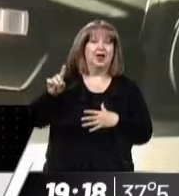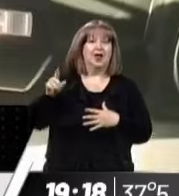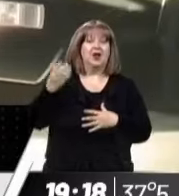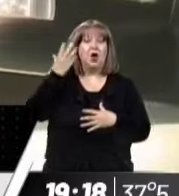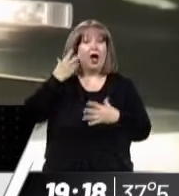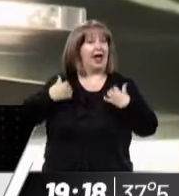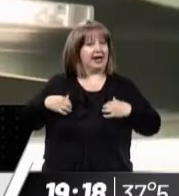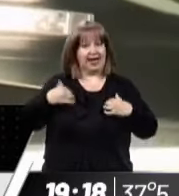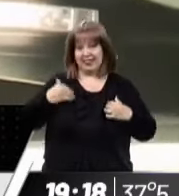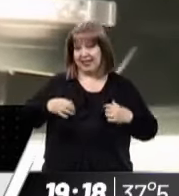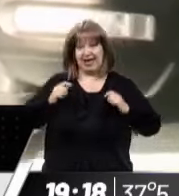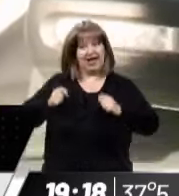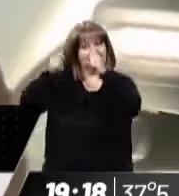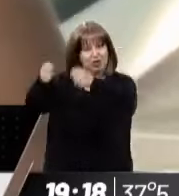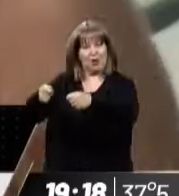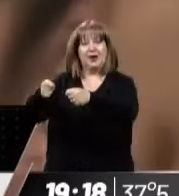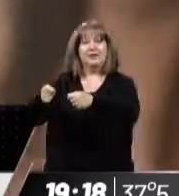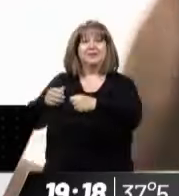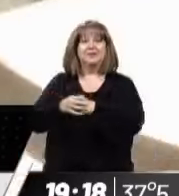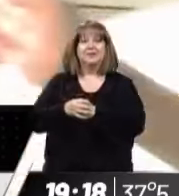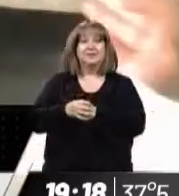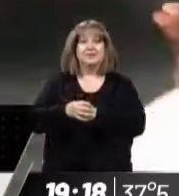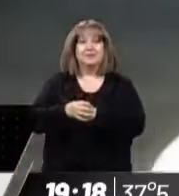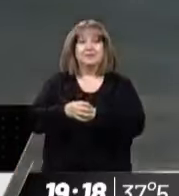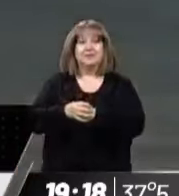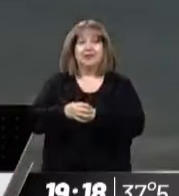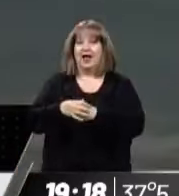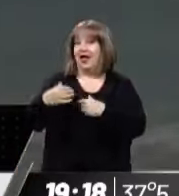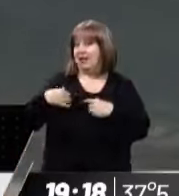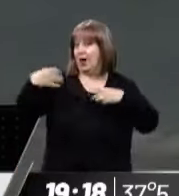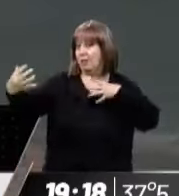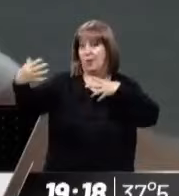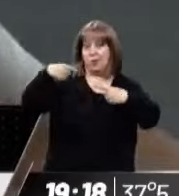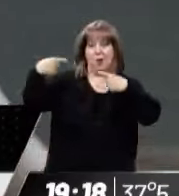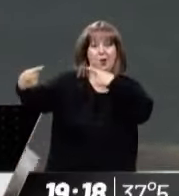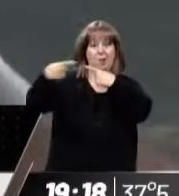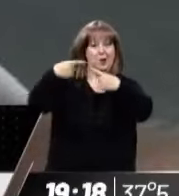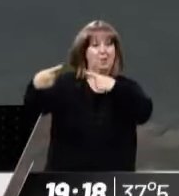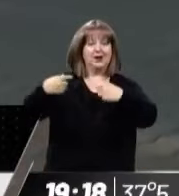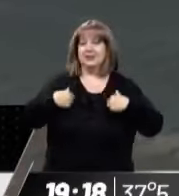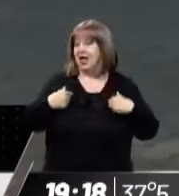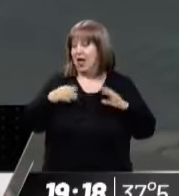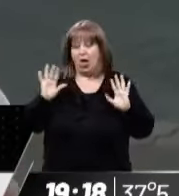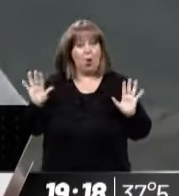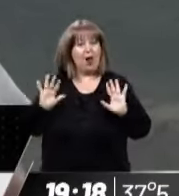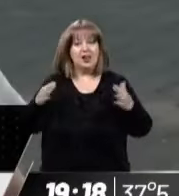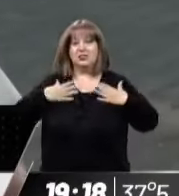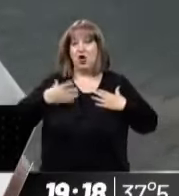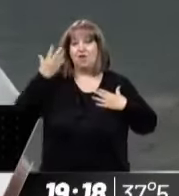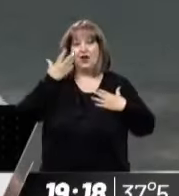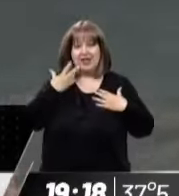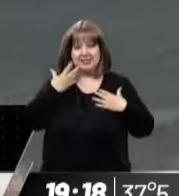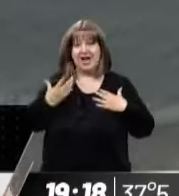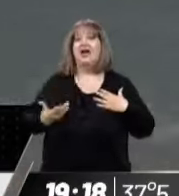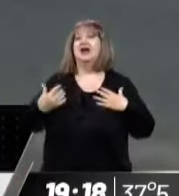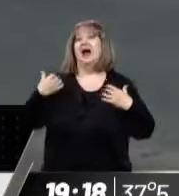camiseta de Argentina. Juli. Tiene que hacer bullying, si no, no es divertido, ¿no? Claro. Tenemos que hacer bullying, la tenemos que devolver. Pero no vas a poder tener la camiseta de Francia, tenés